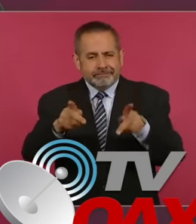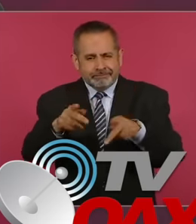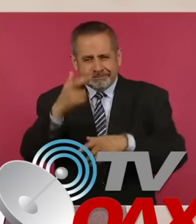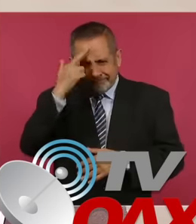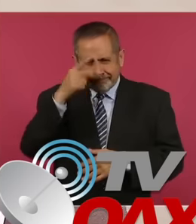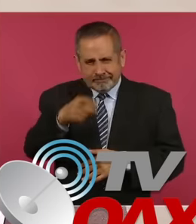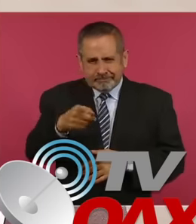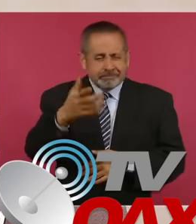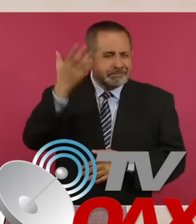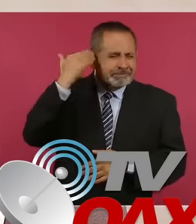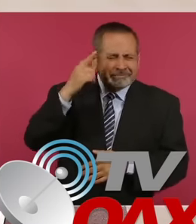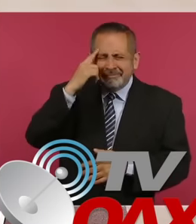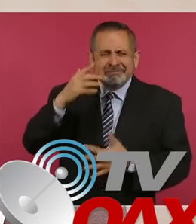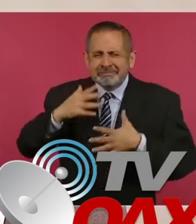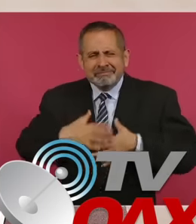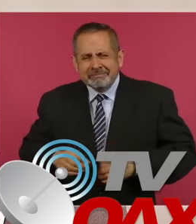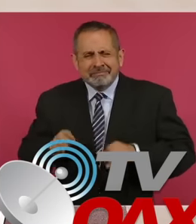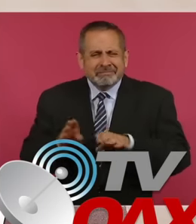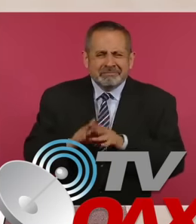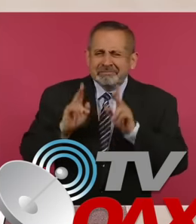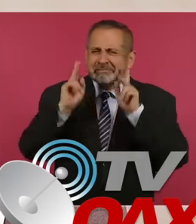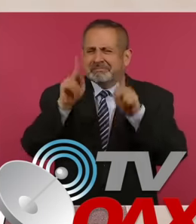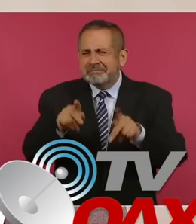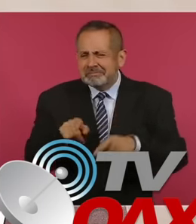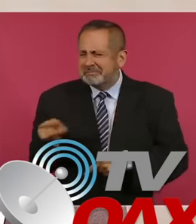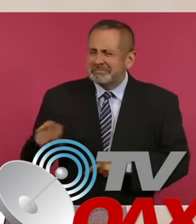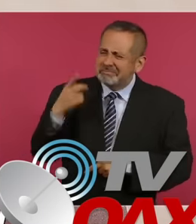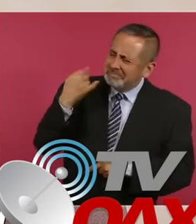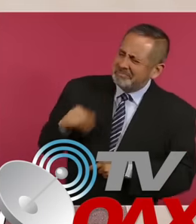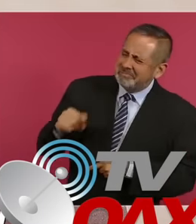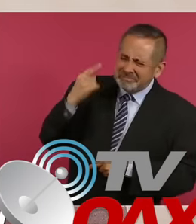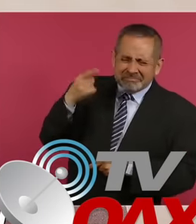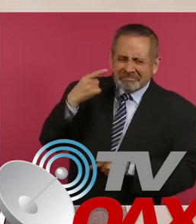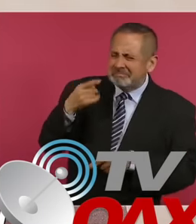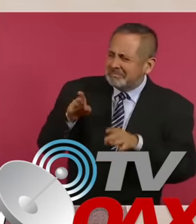se entendía, ¿no? Decían que estábamos